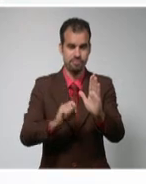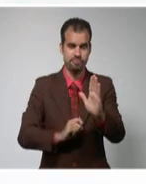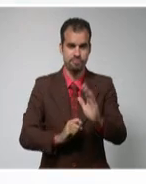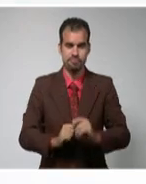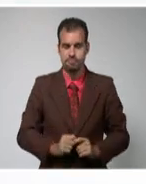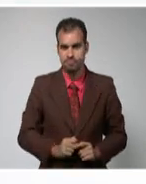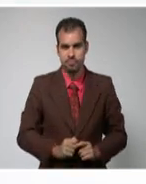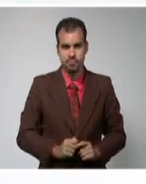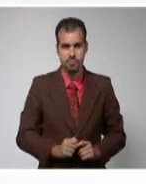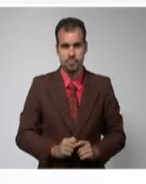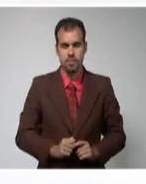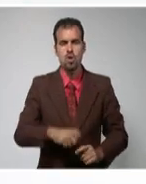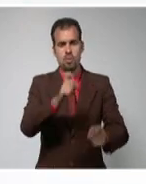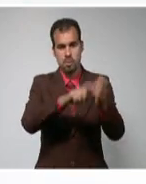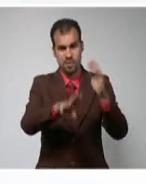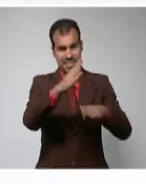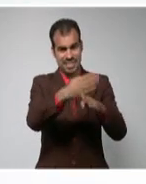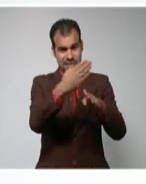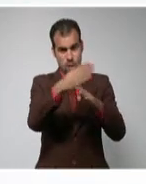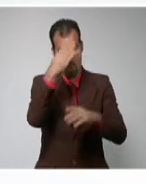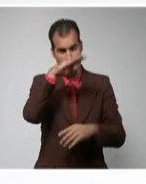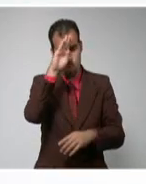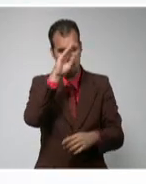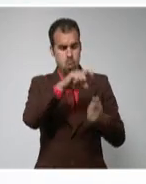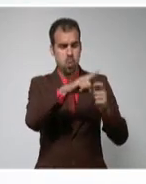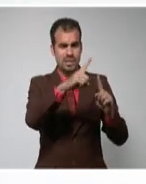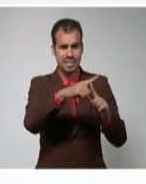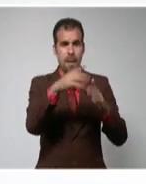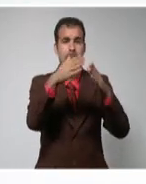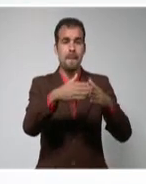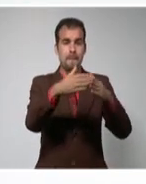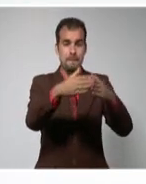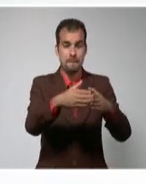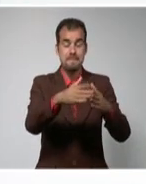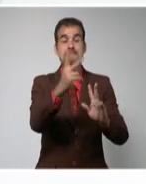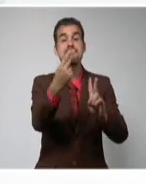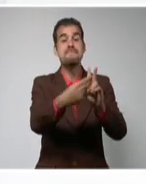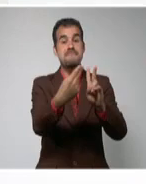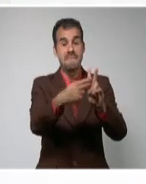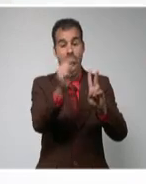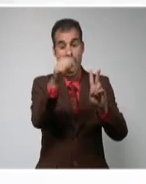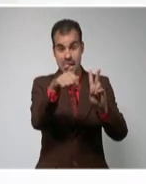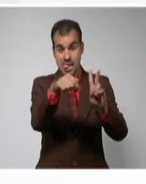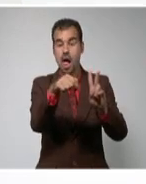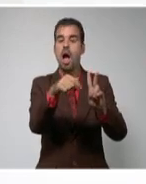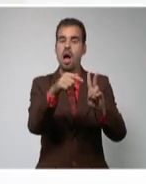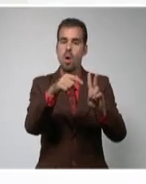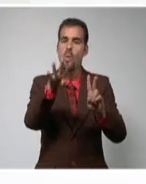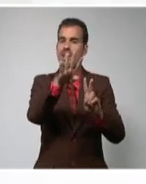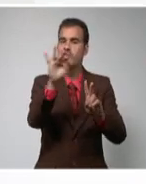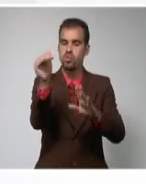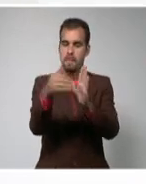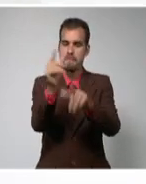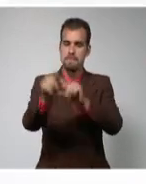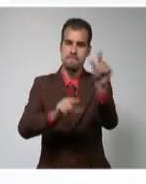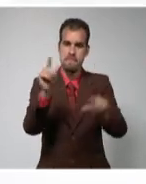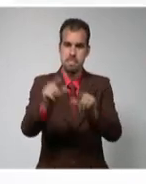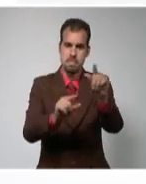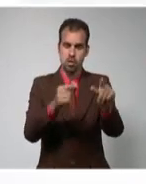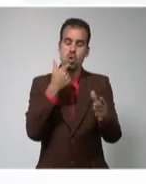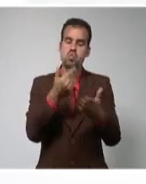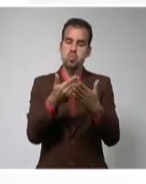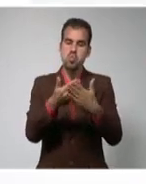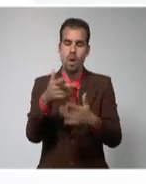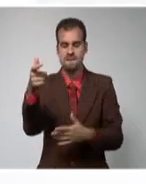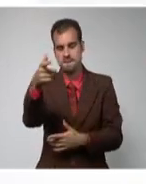En Santiago de Cuba, Guantánamo y Bayamo, 48.000 voluntarios estarán poniendo su hombro por Cuba. En otro tuit,